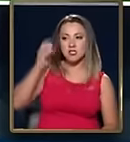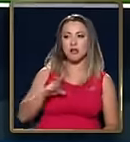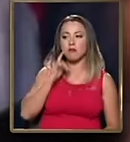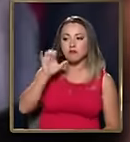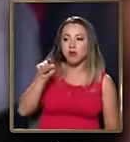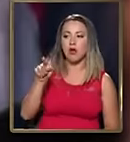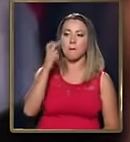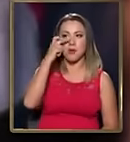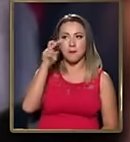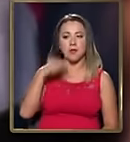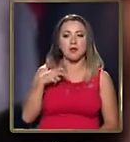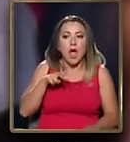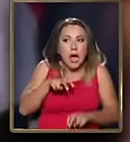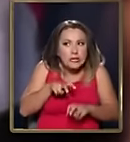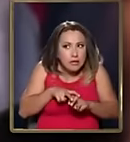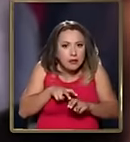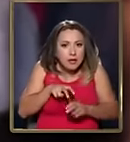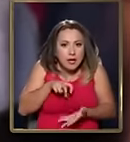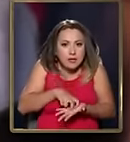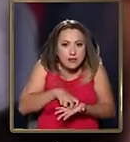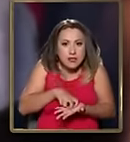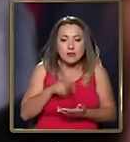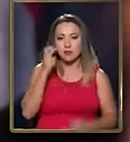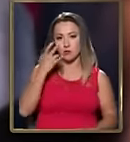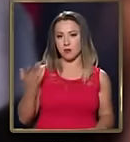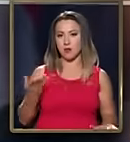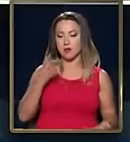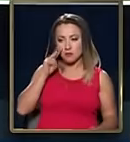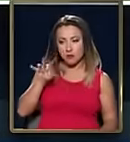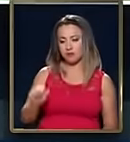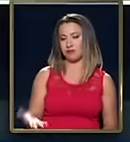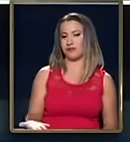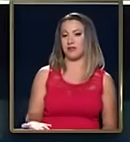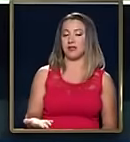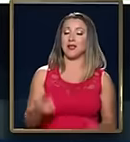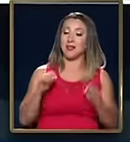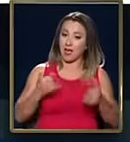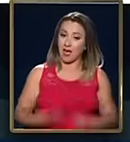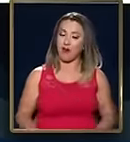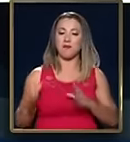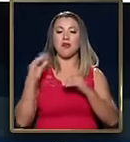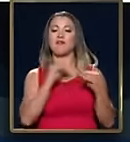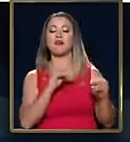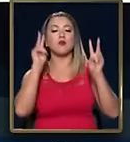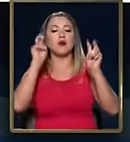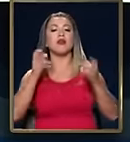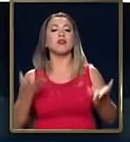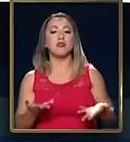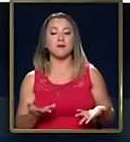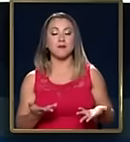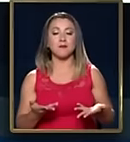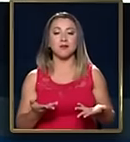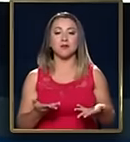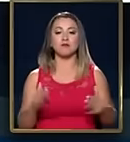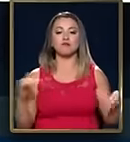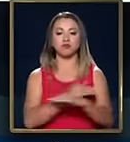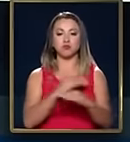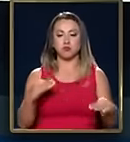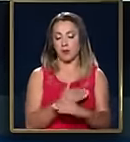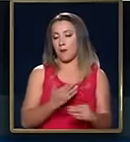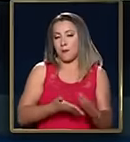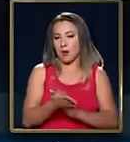igual. Hoy en día, hablemos de asunto, de este asunto de las carreteras. Por ejemplo, para